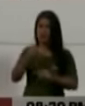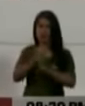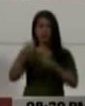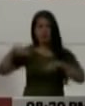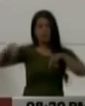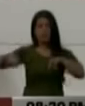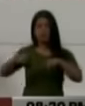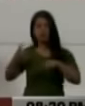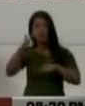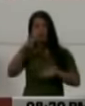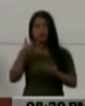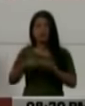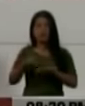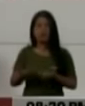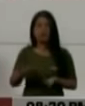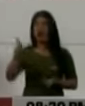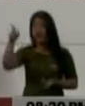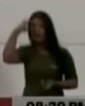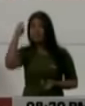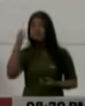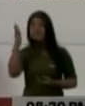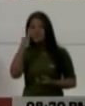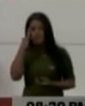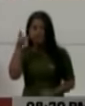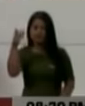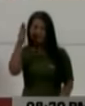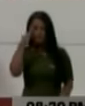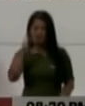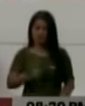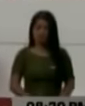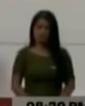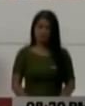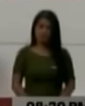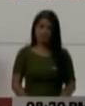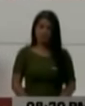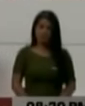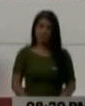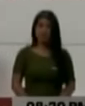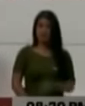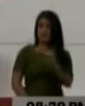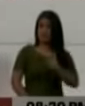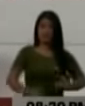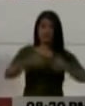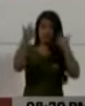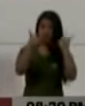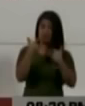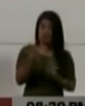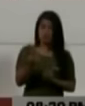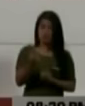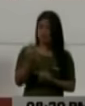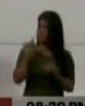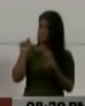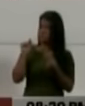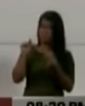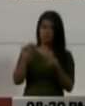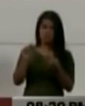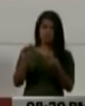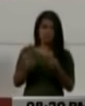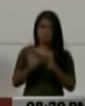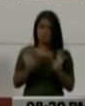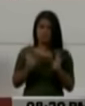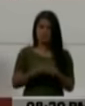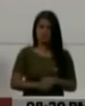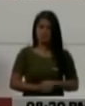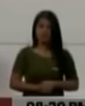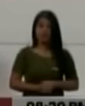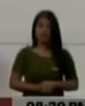ahí, en la Asamblea Nacional. Y el comandante Chávez le dijo dos o tres cosas.